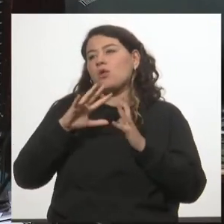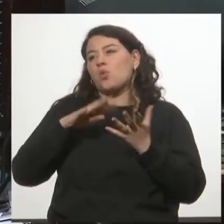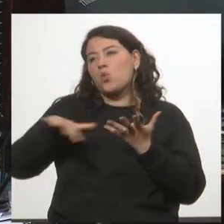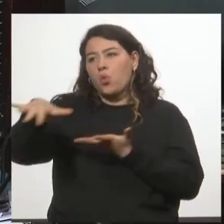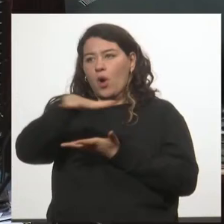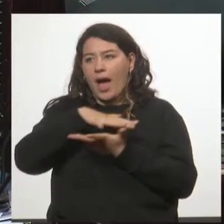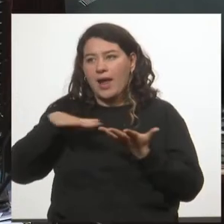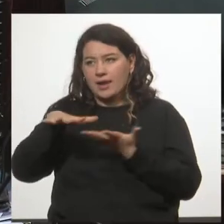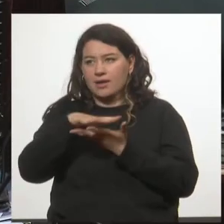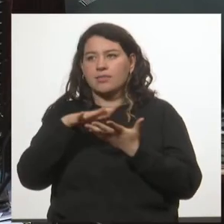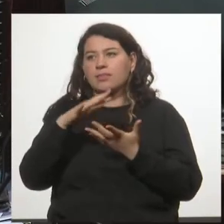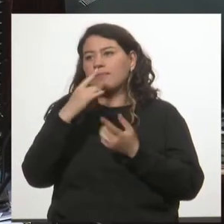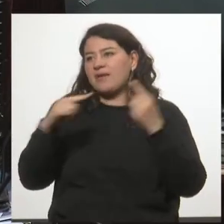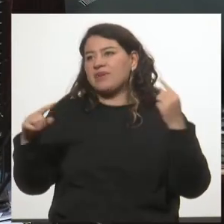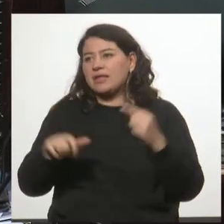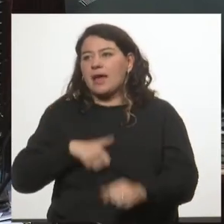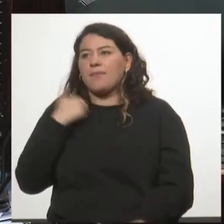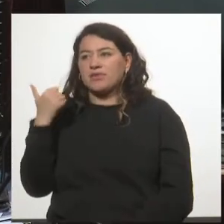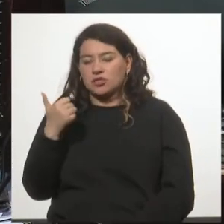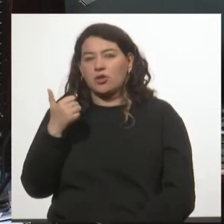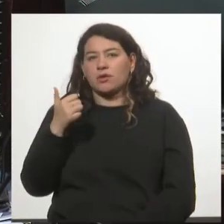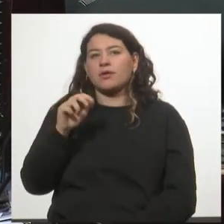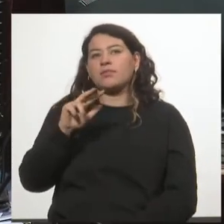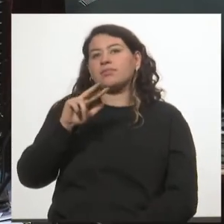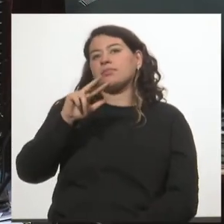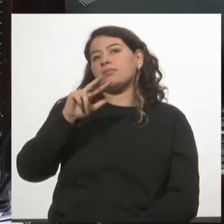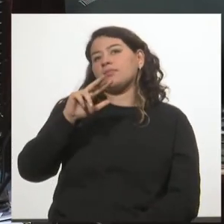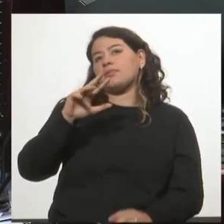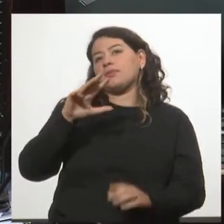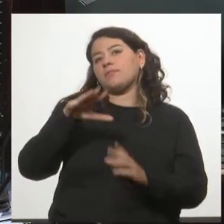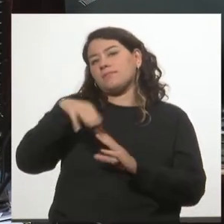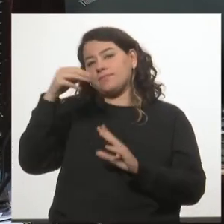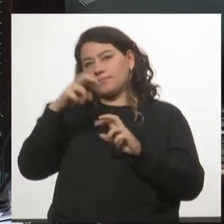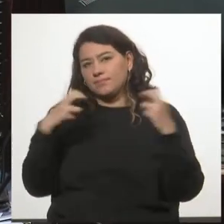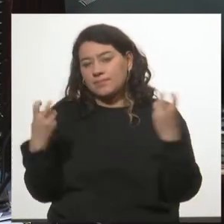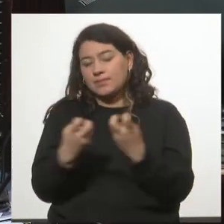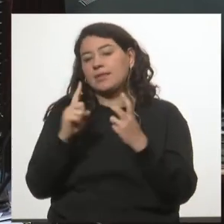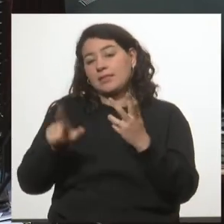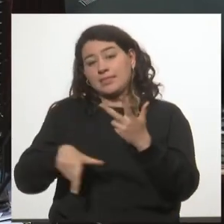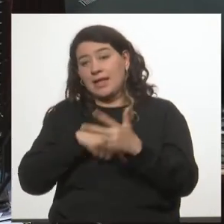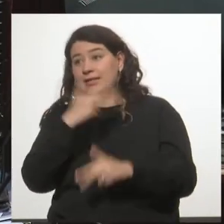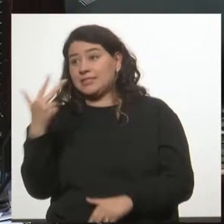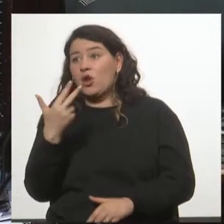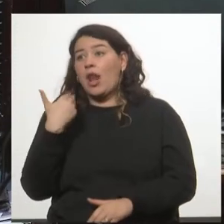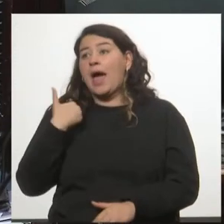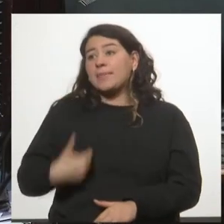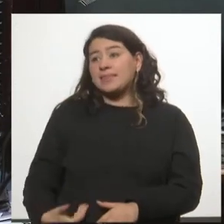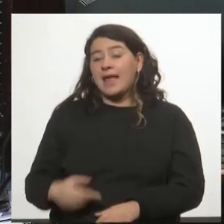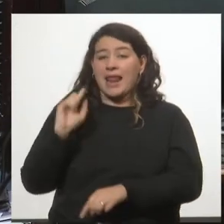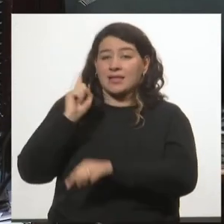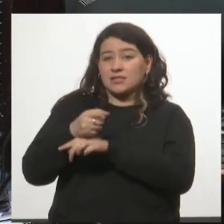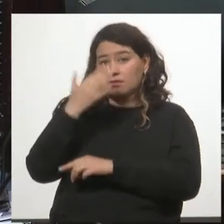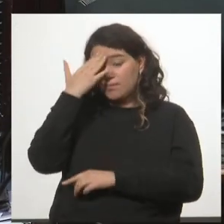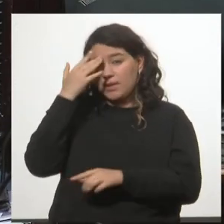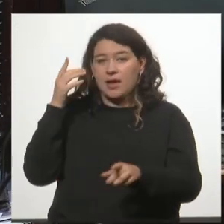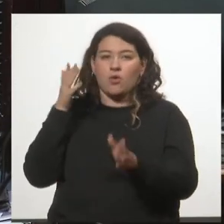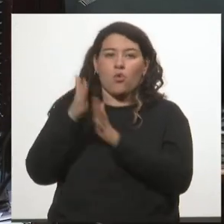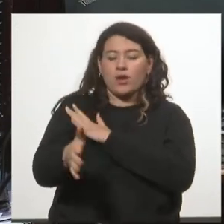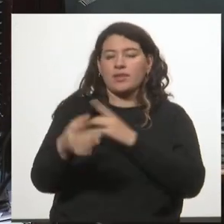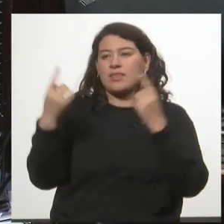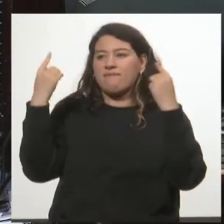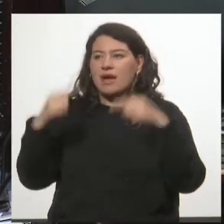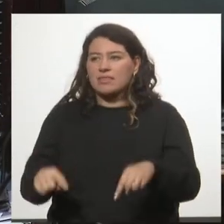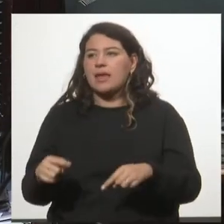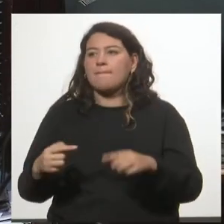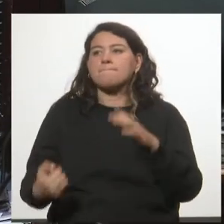tercero lamentar la decisión de los senadores del frente amplio de no entrar a la sala y rehuir el debate en el